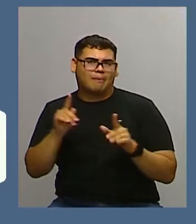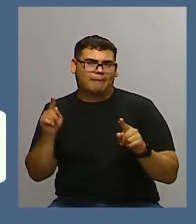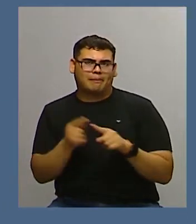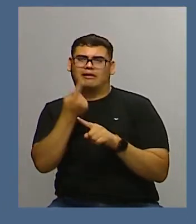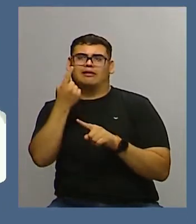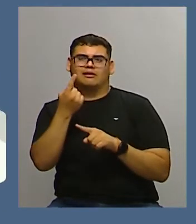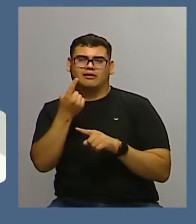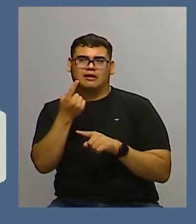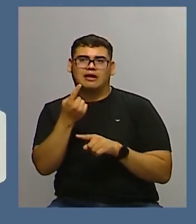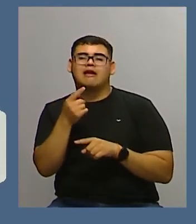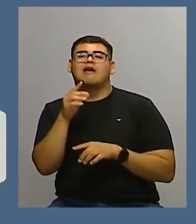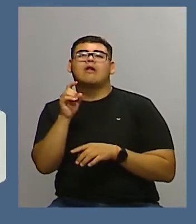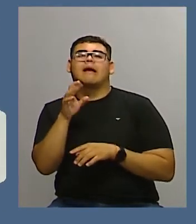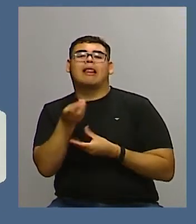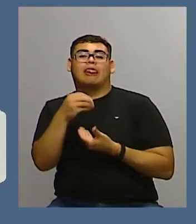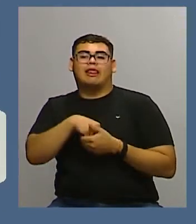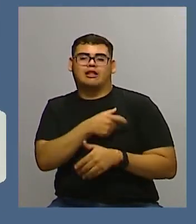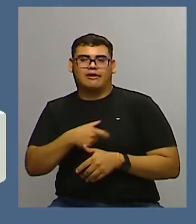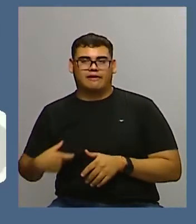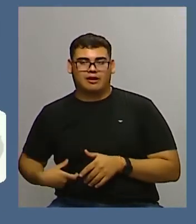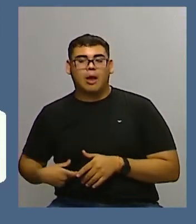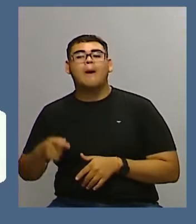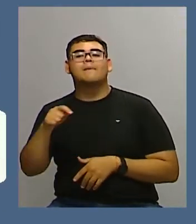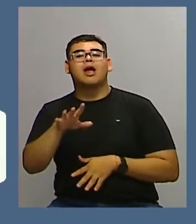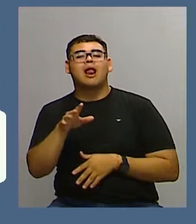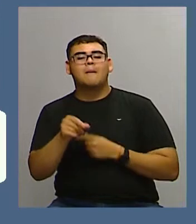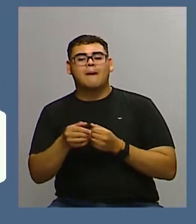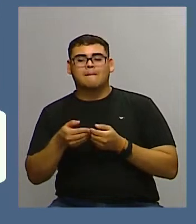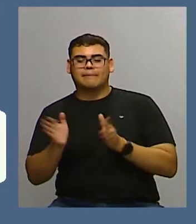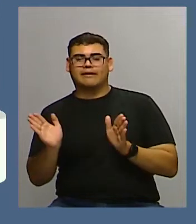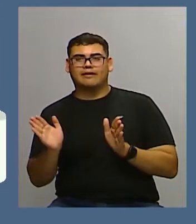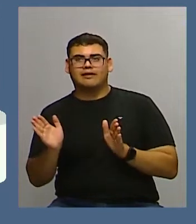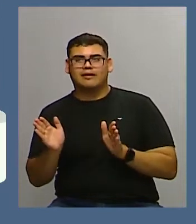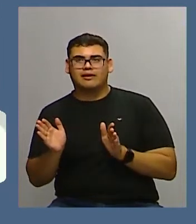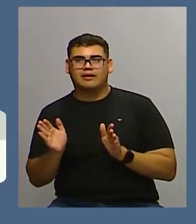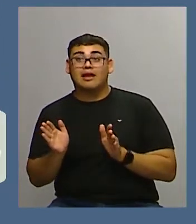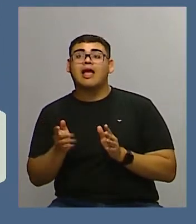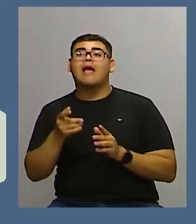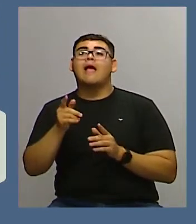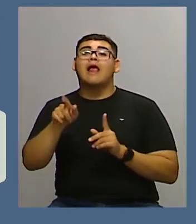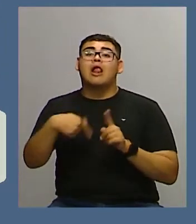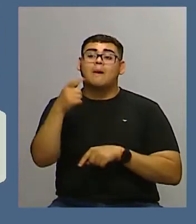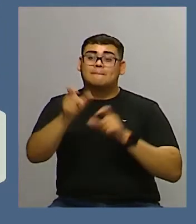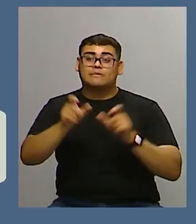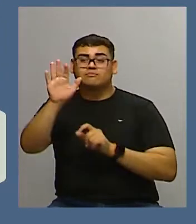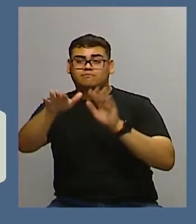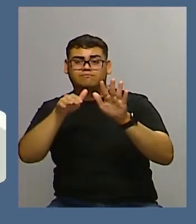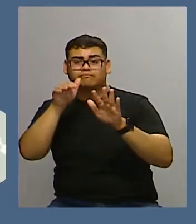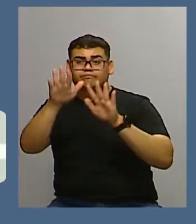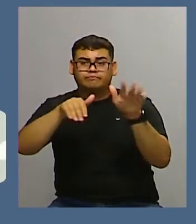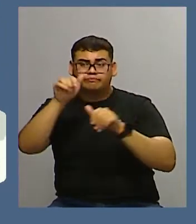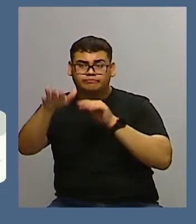están definidos en las áreas de gobierno, y en este caso se abrió y se convocó a distintas partes. En este caso yo